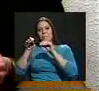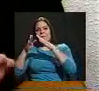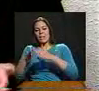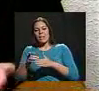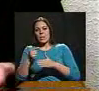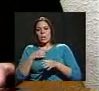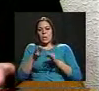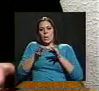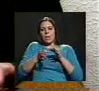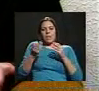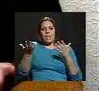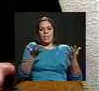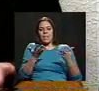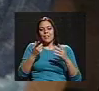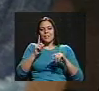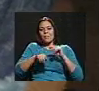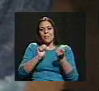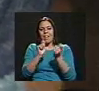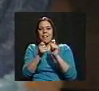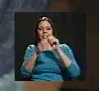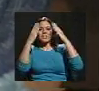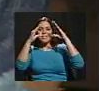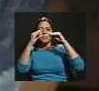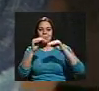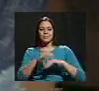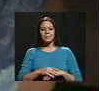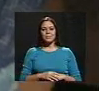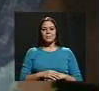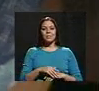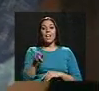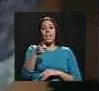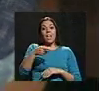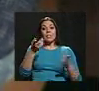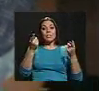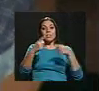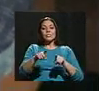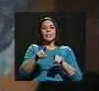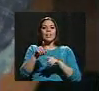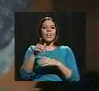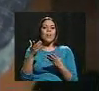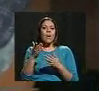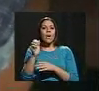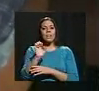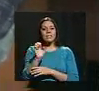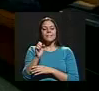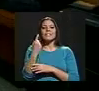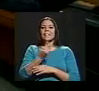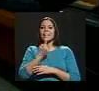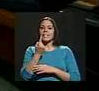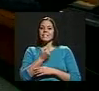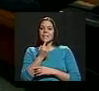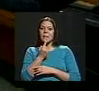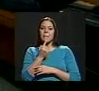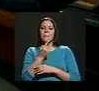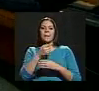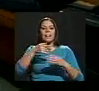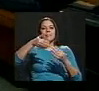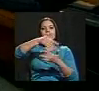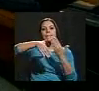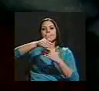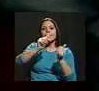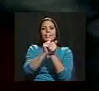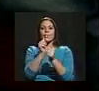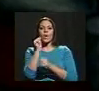la información porque no era justo. Eso ocasionó que Estefanía siempre estuviera entre conversaciones de adultos. Era como